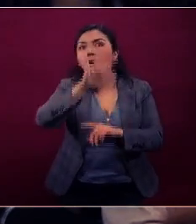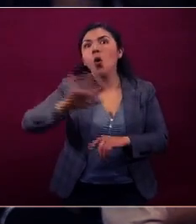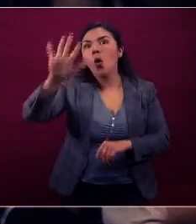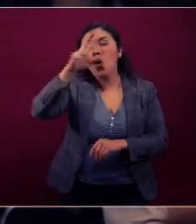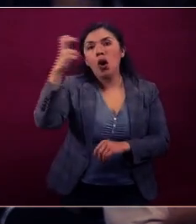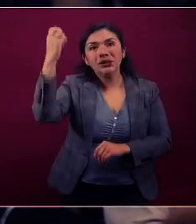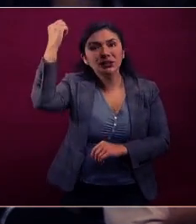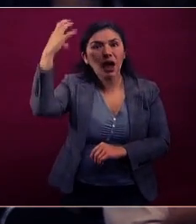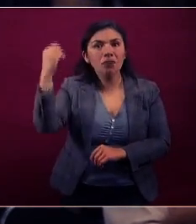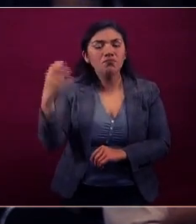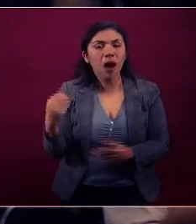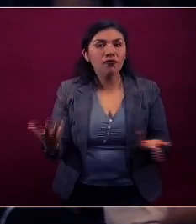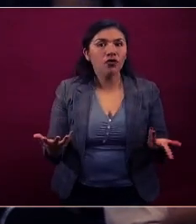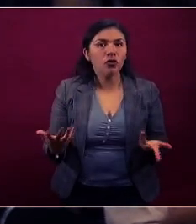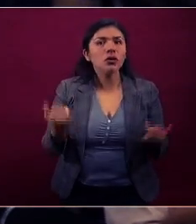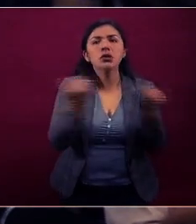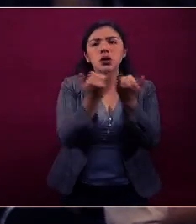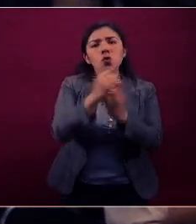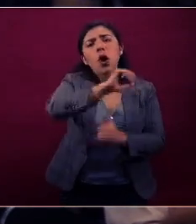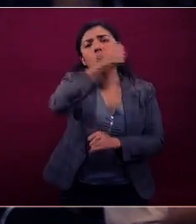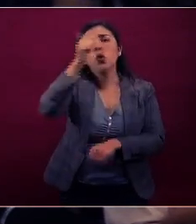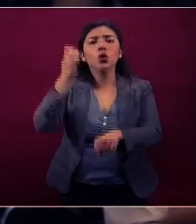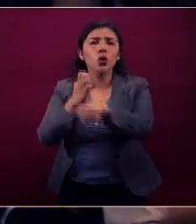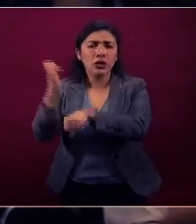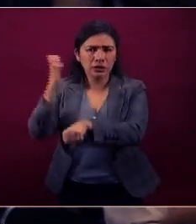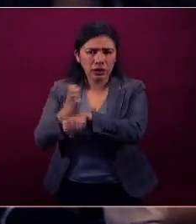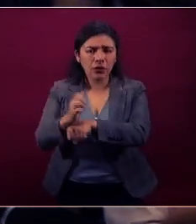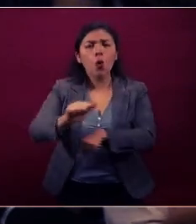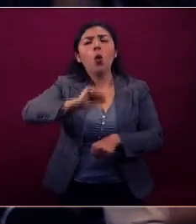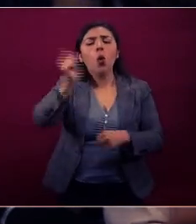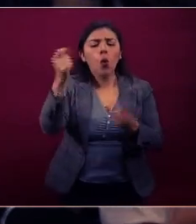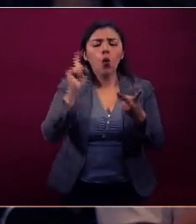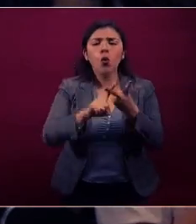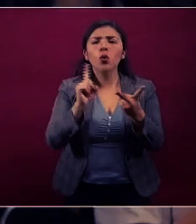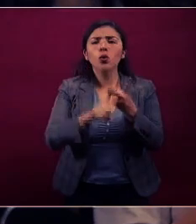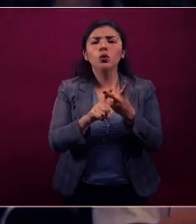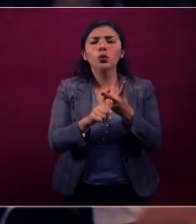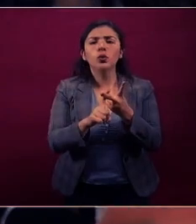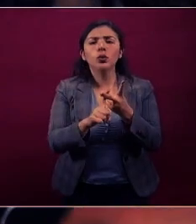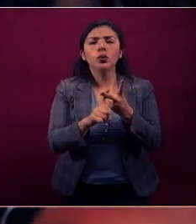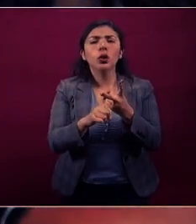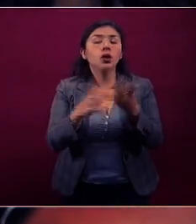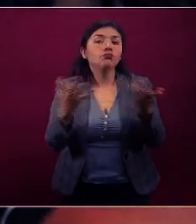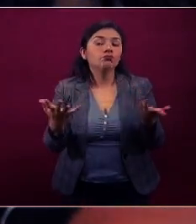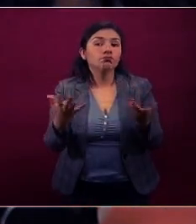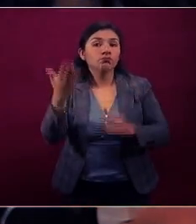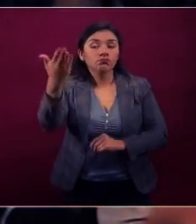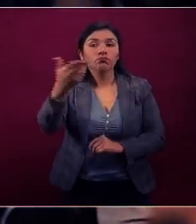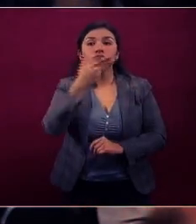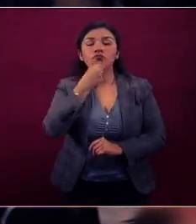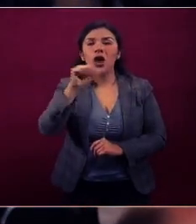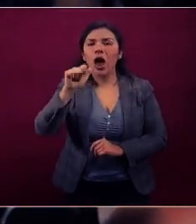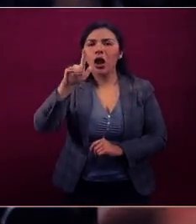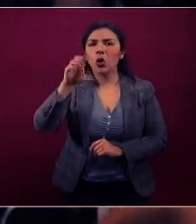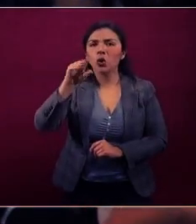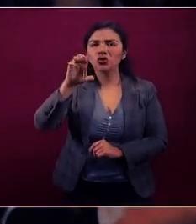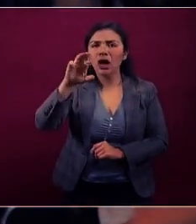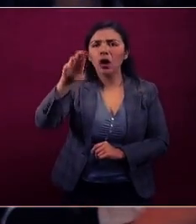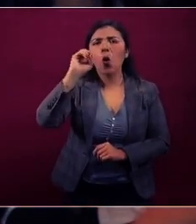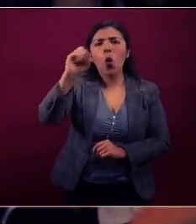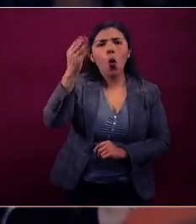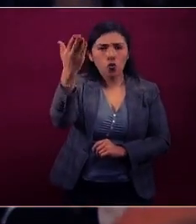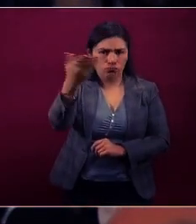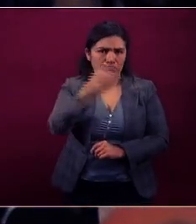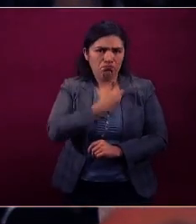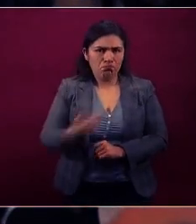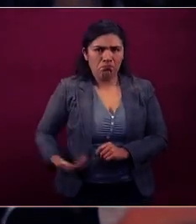el semáforo, y en otros estados del país. Y la otra sería, pues, quizá para el COSER o para usted, presidente,